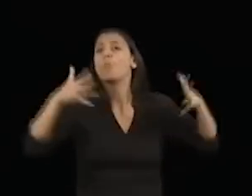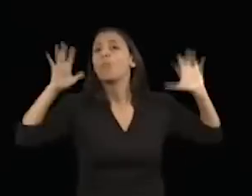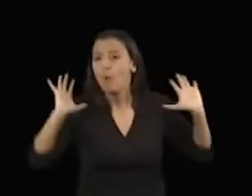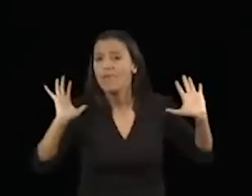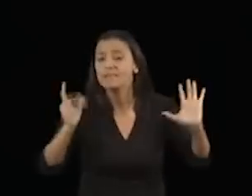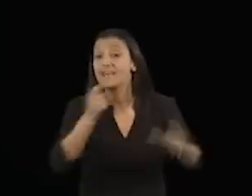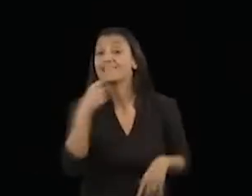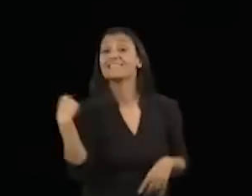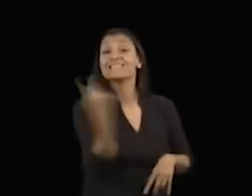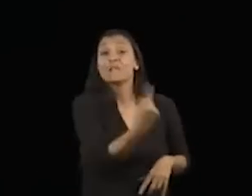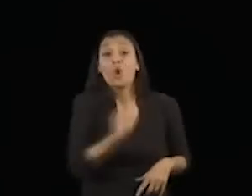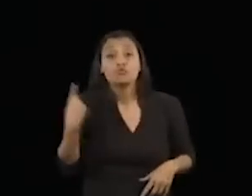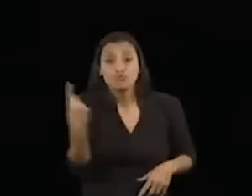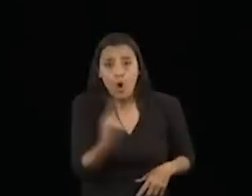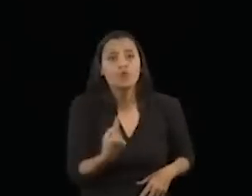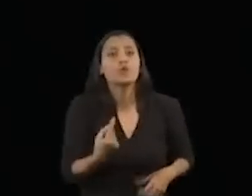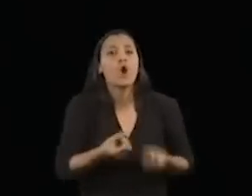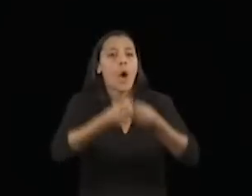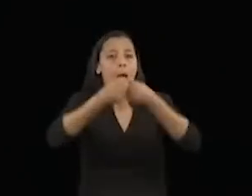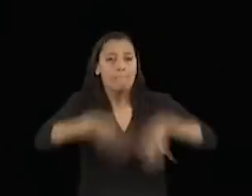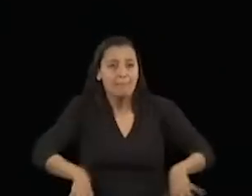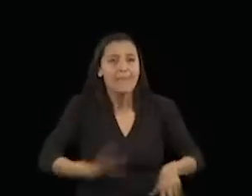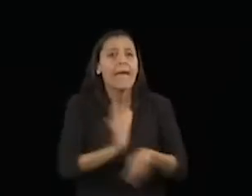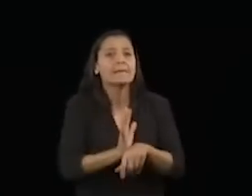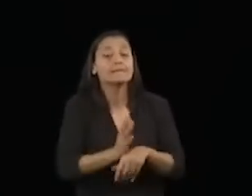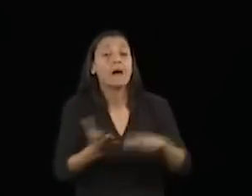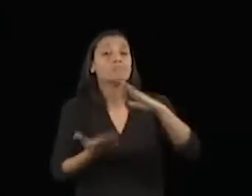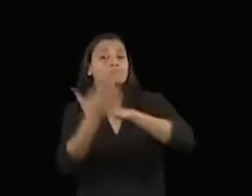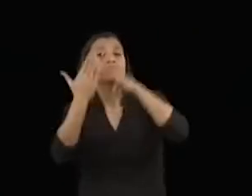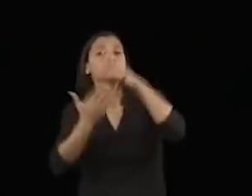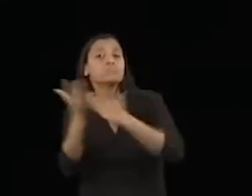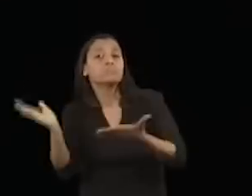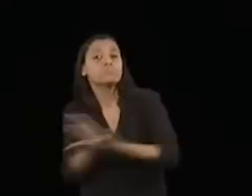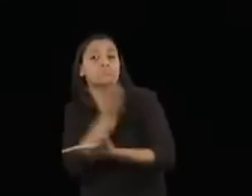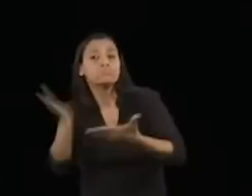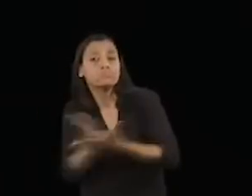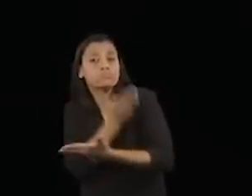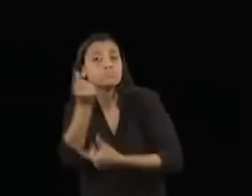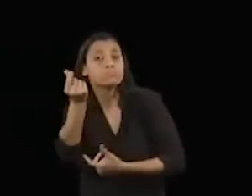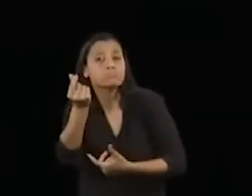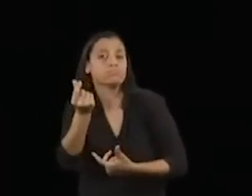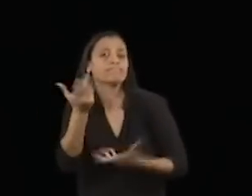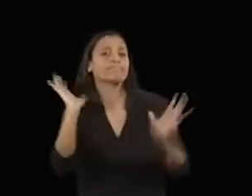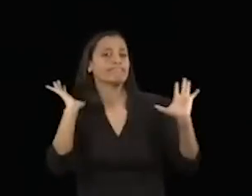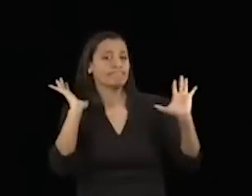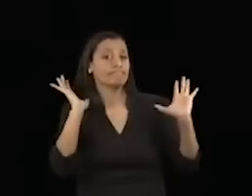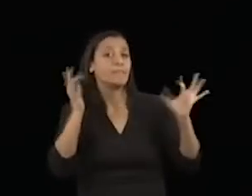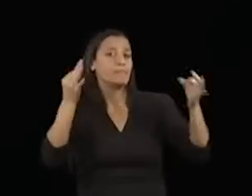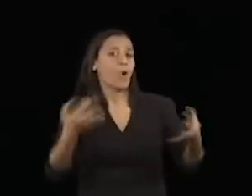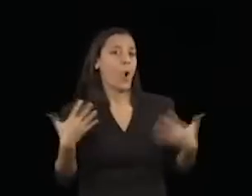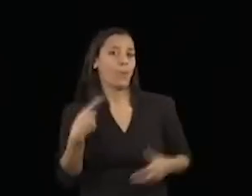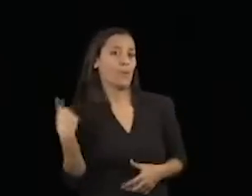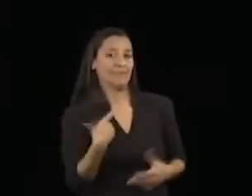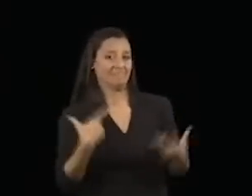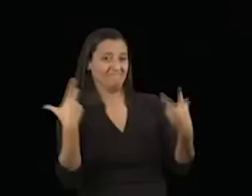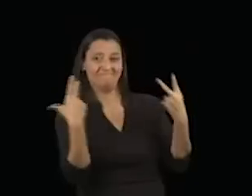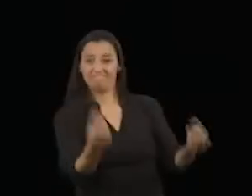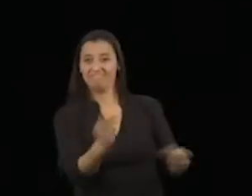si nosotros hubiéramos empezado a convalidar monetariamente, cosa que obviamente no